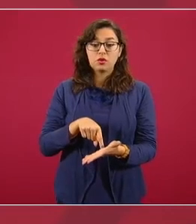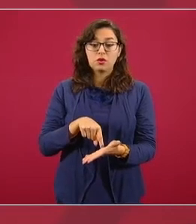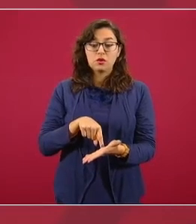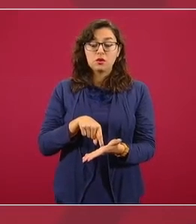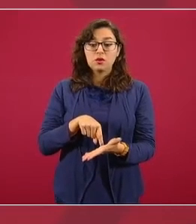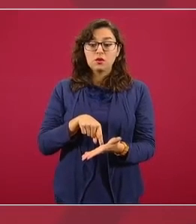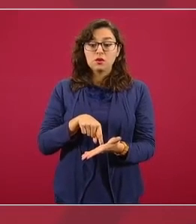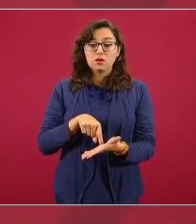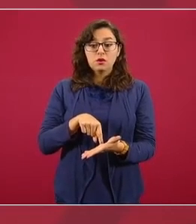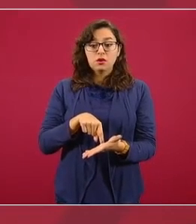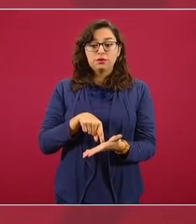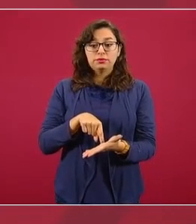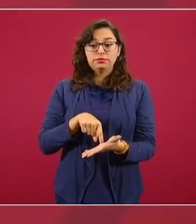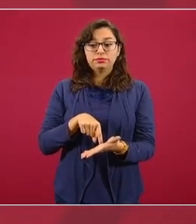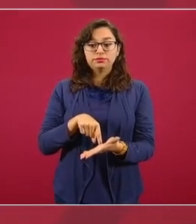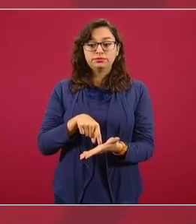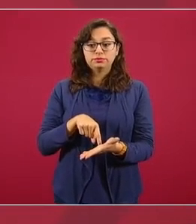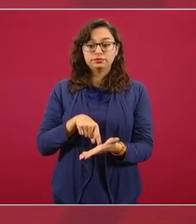bueno,